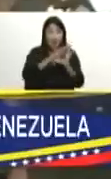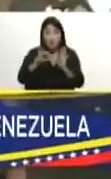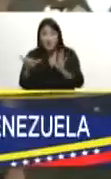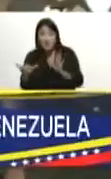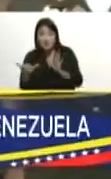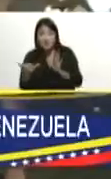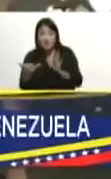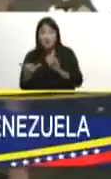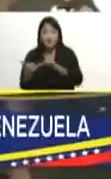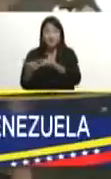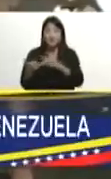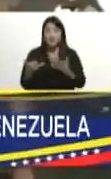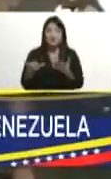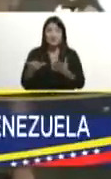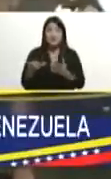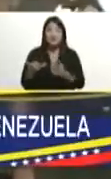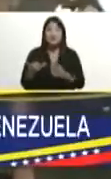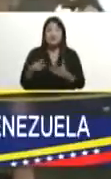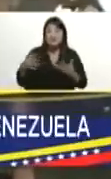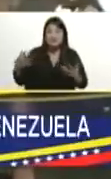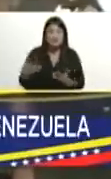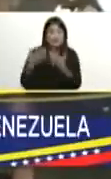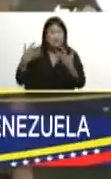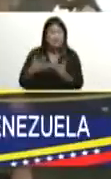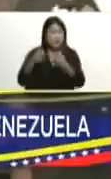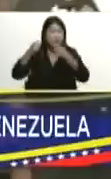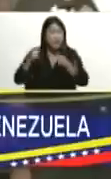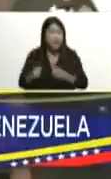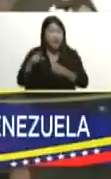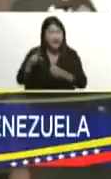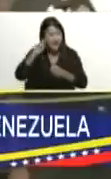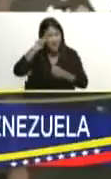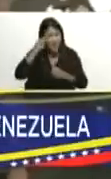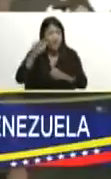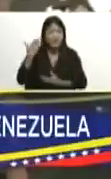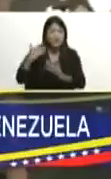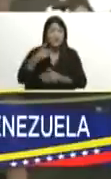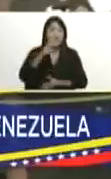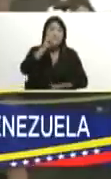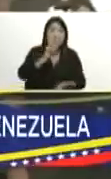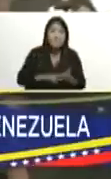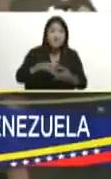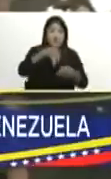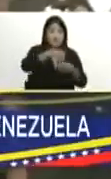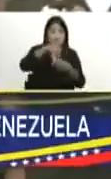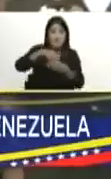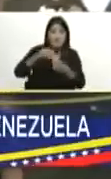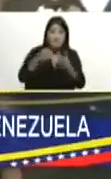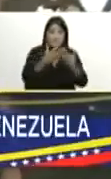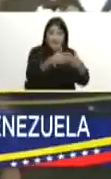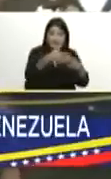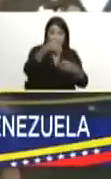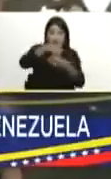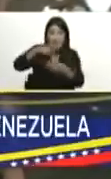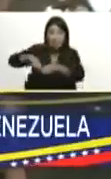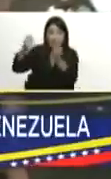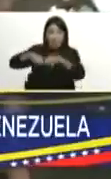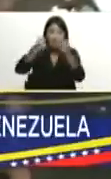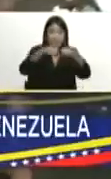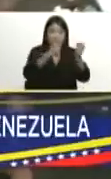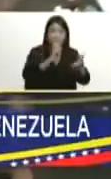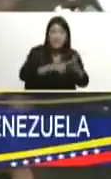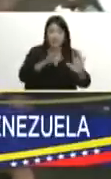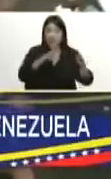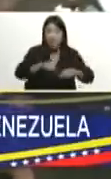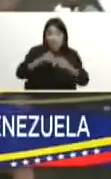impuso buena parte de la violencia, se acabaron y se destruyeron más de 1000 máquinas. Bueno, nosotros vamos a estar muy pendientes y vamos a